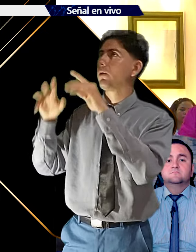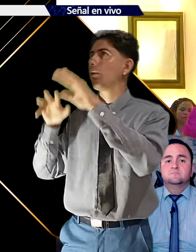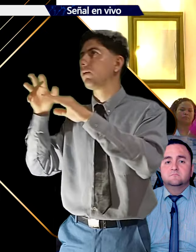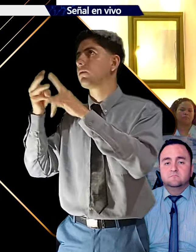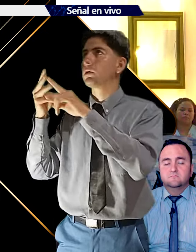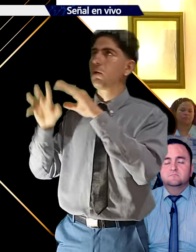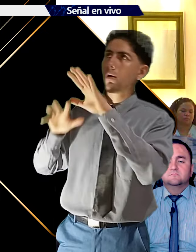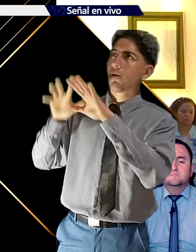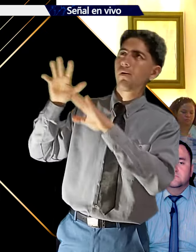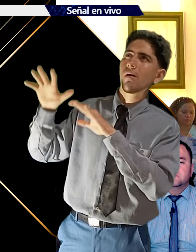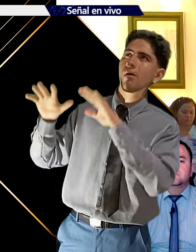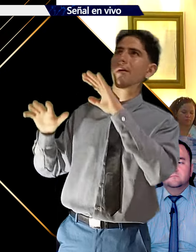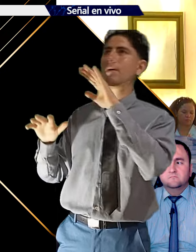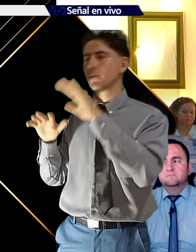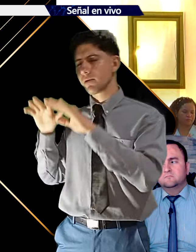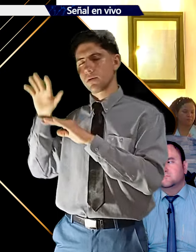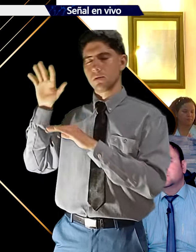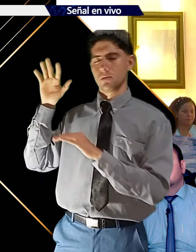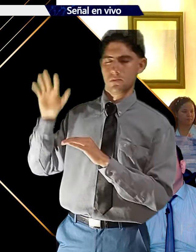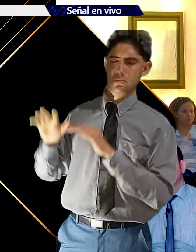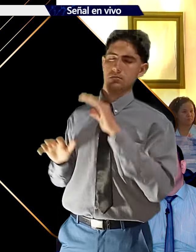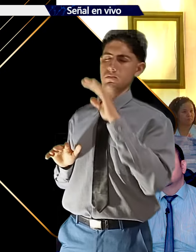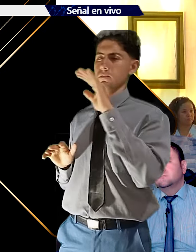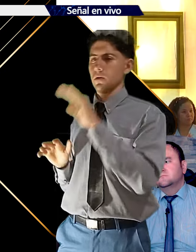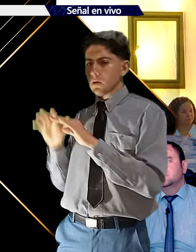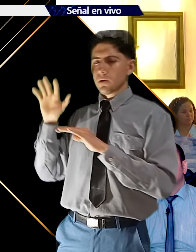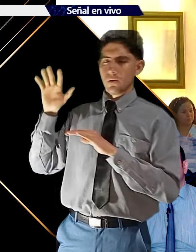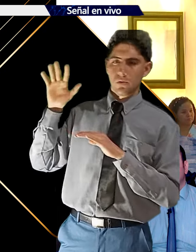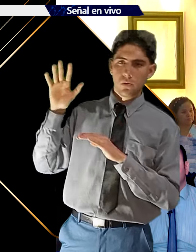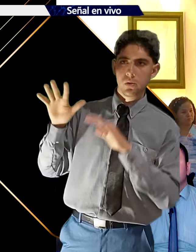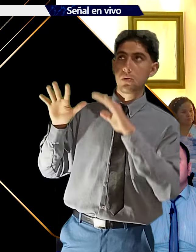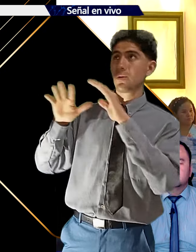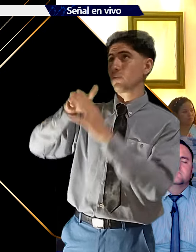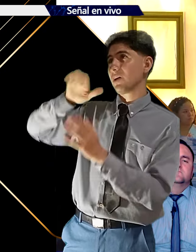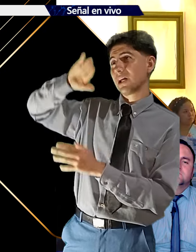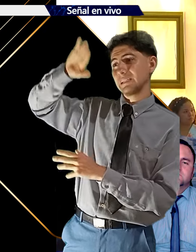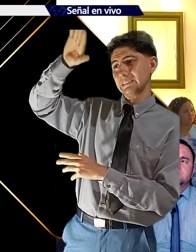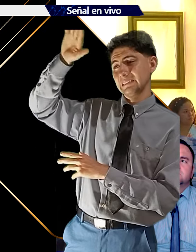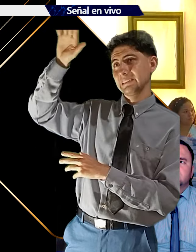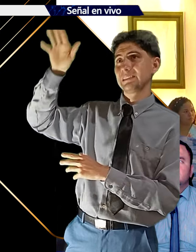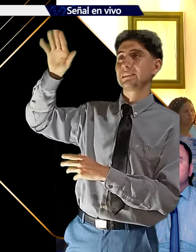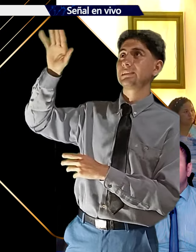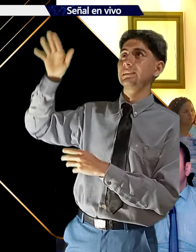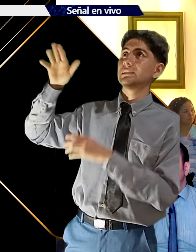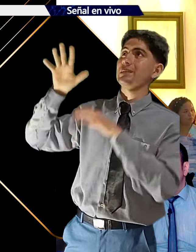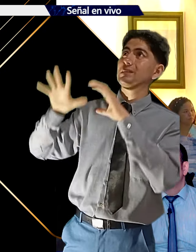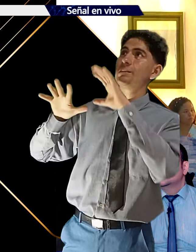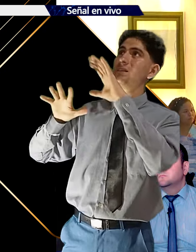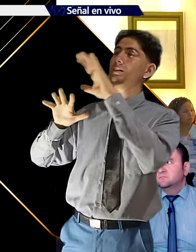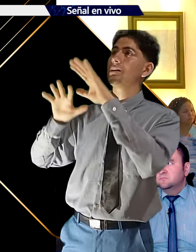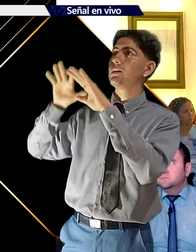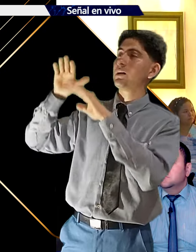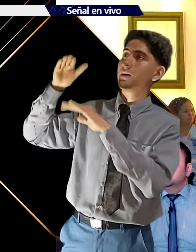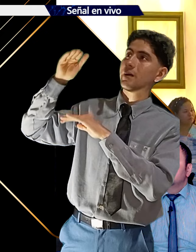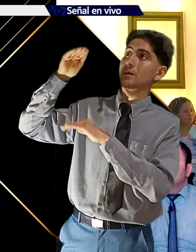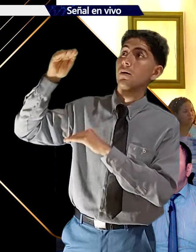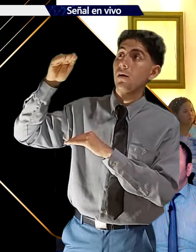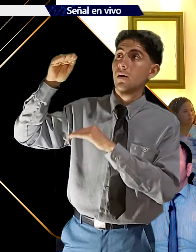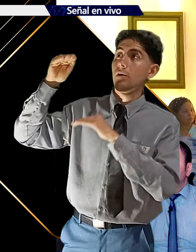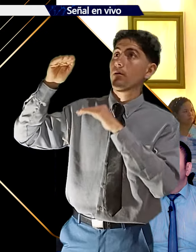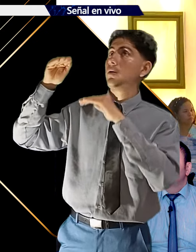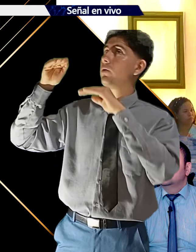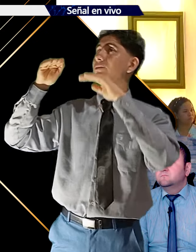que salió el primer león, salió el segundo, salió el tercero. Resulta que todos tres, porque como la montaña era